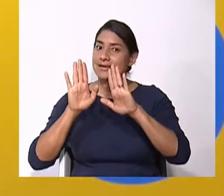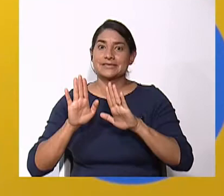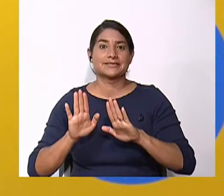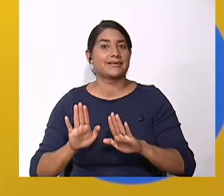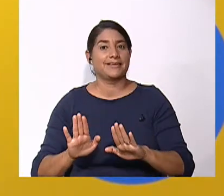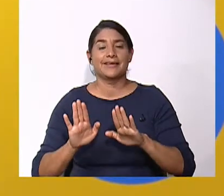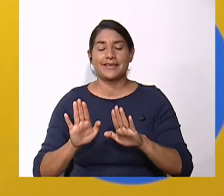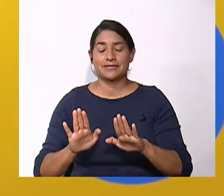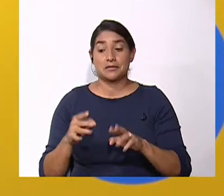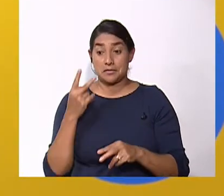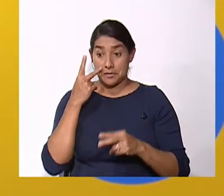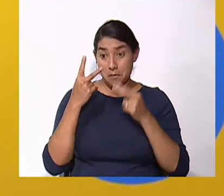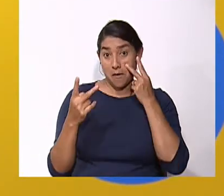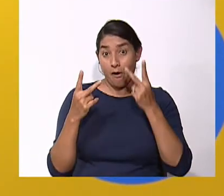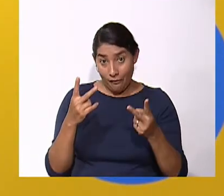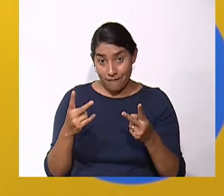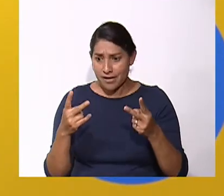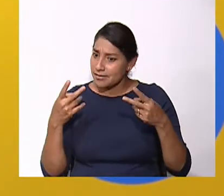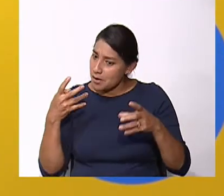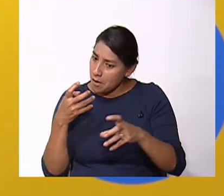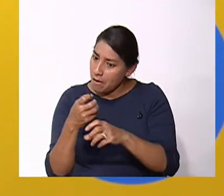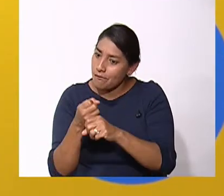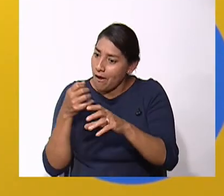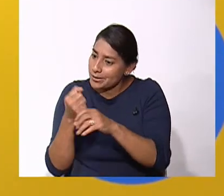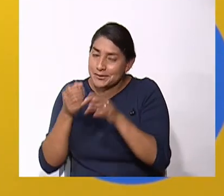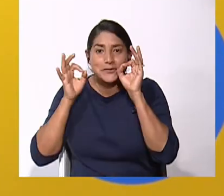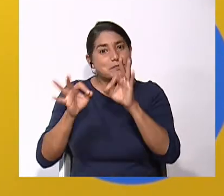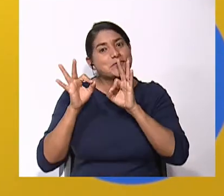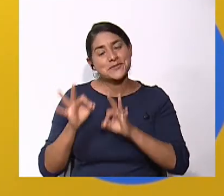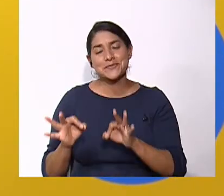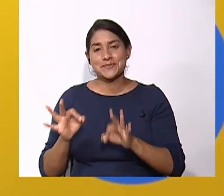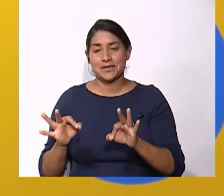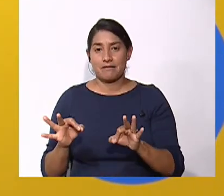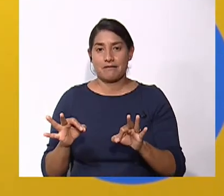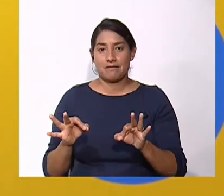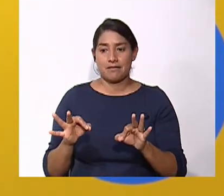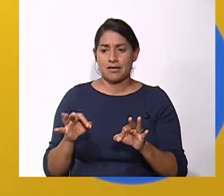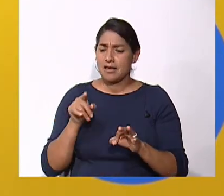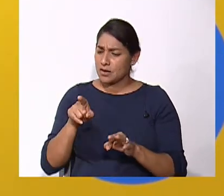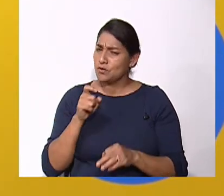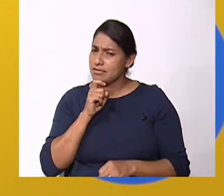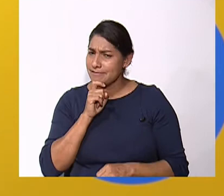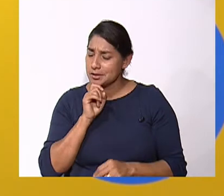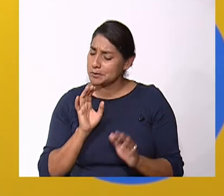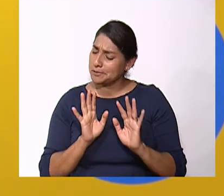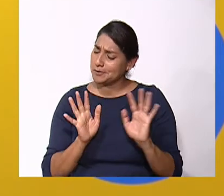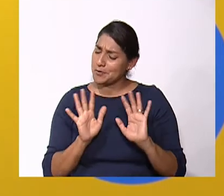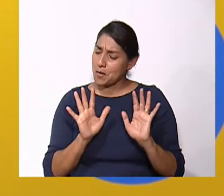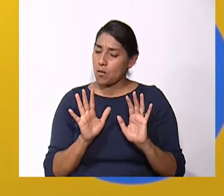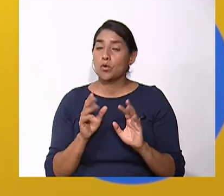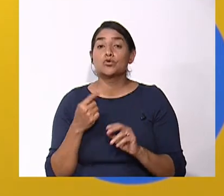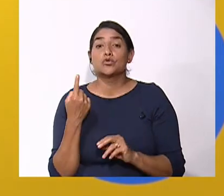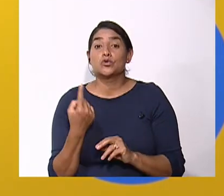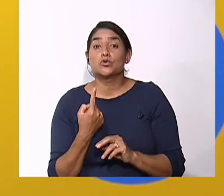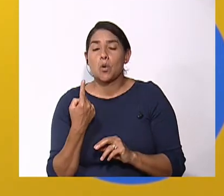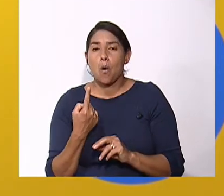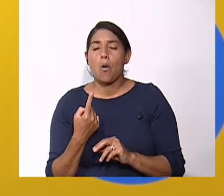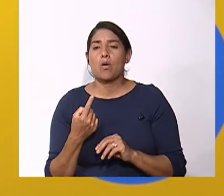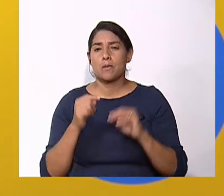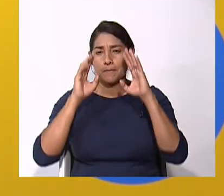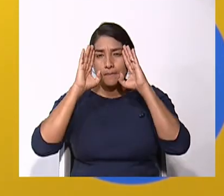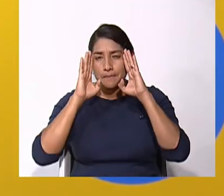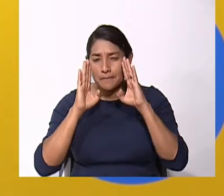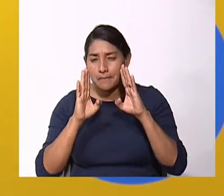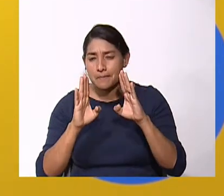¡Excelente! Ven, lo hemos ido haciendo muy bien y no es complicado. Simplemente es